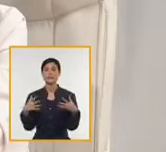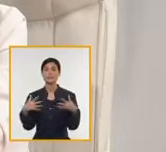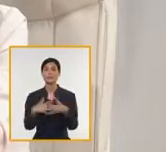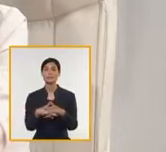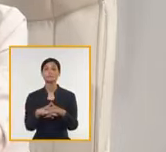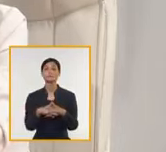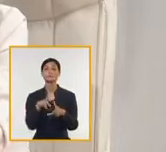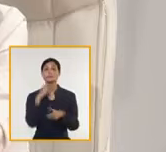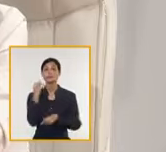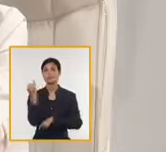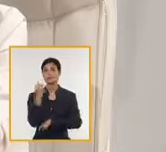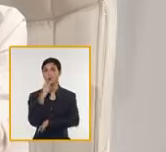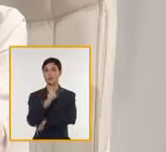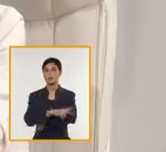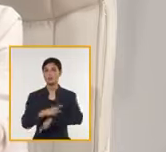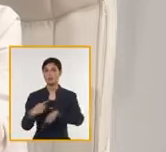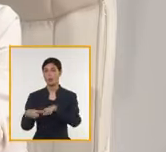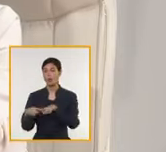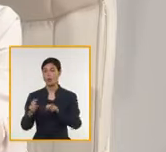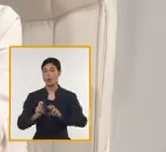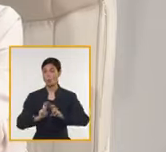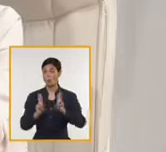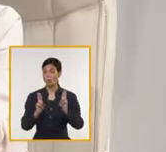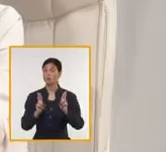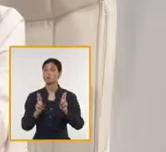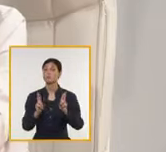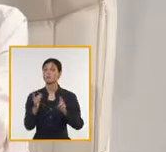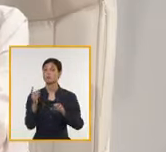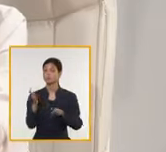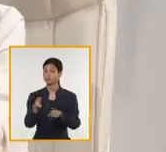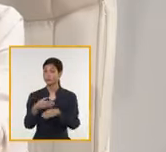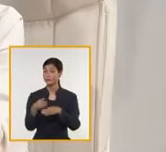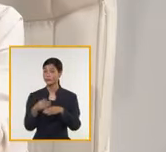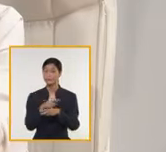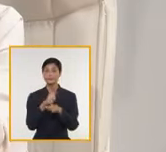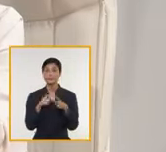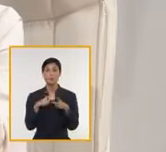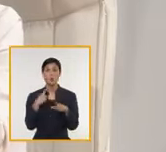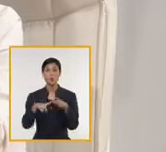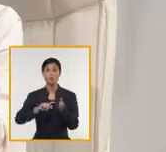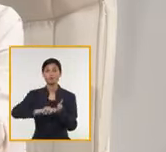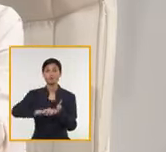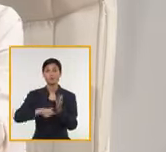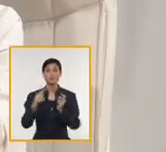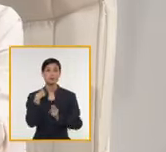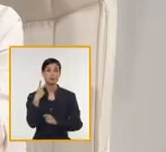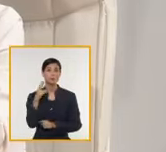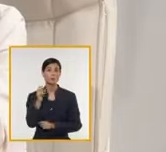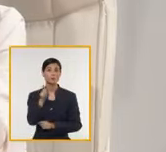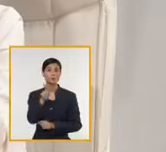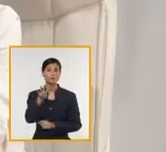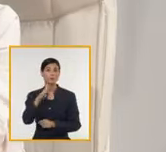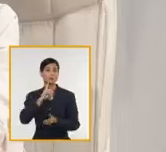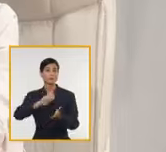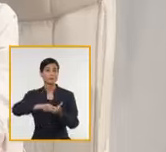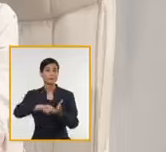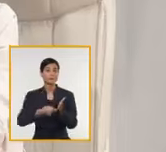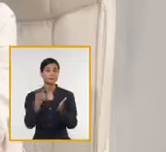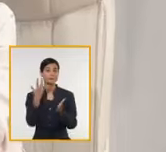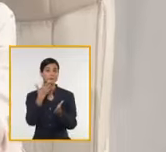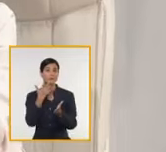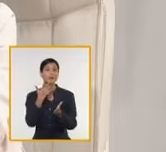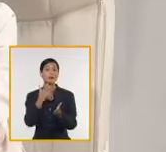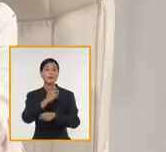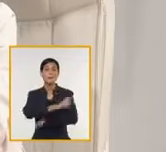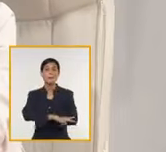Tratado de Tlatelolco, por ejemplo, viola, por ejemplo, la declaración firmada en 2014 por los países miembros